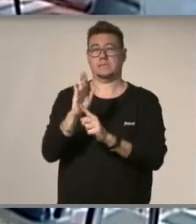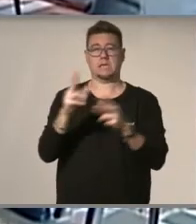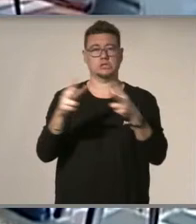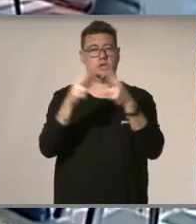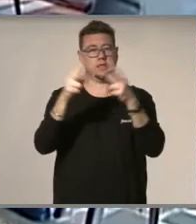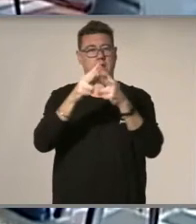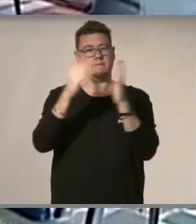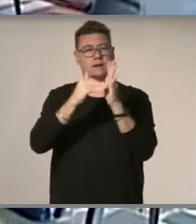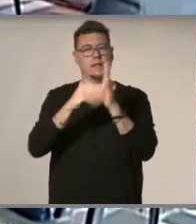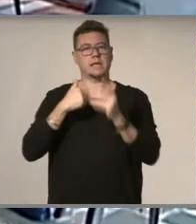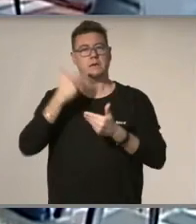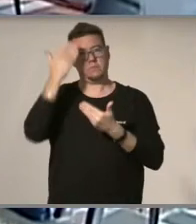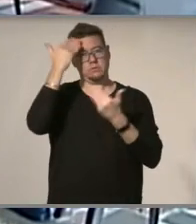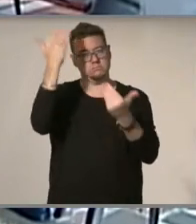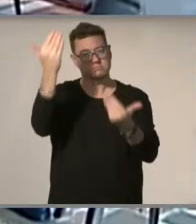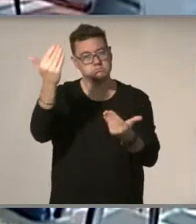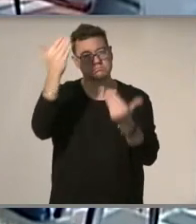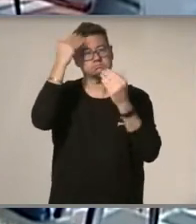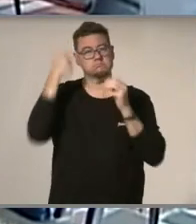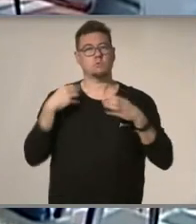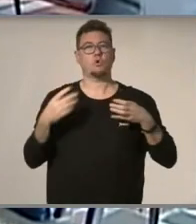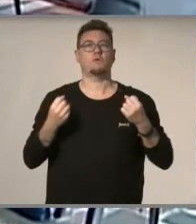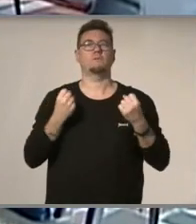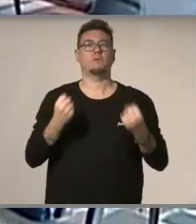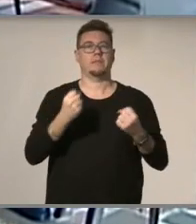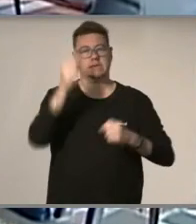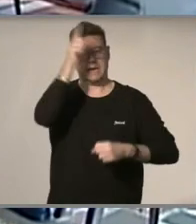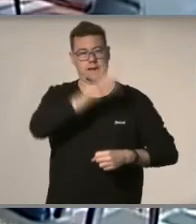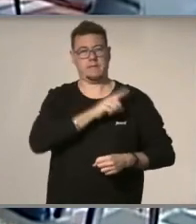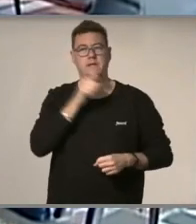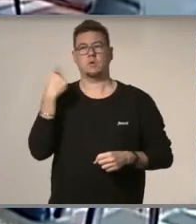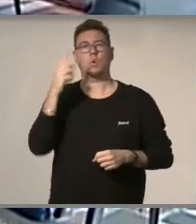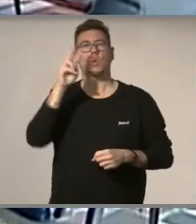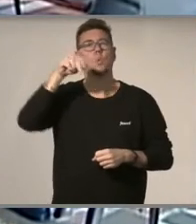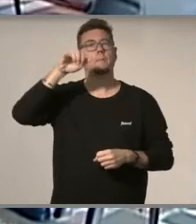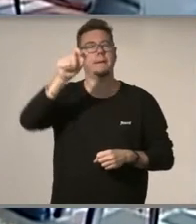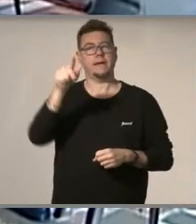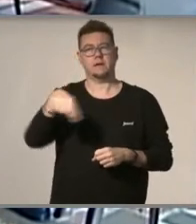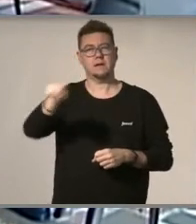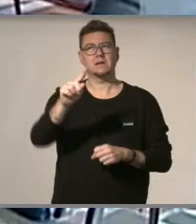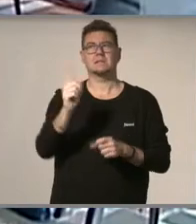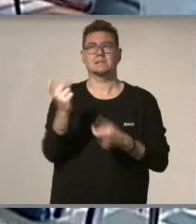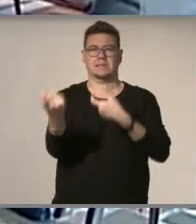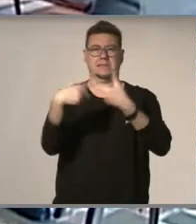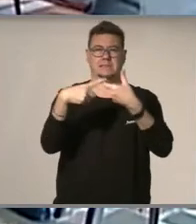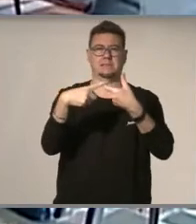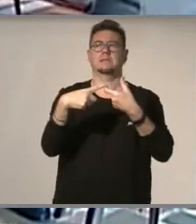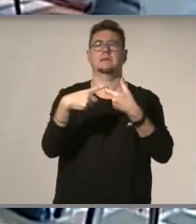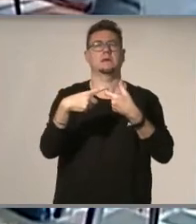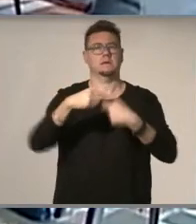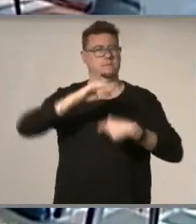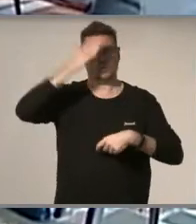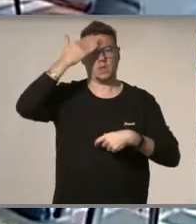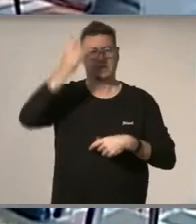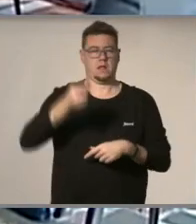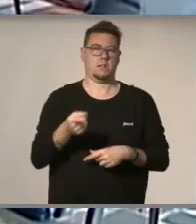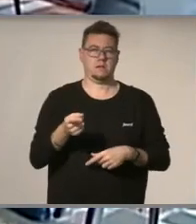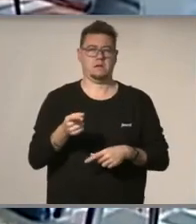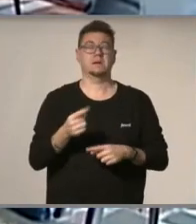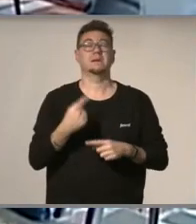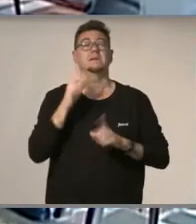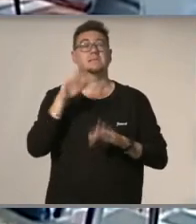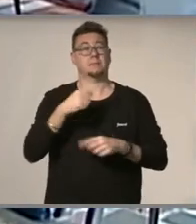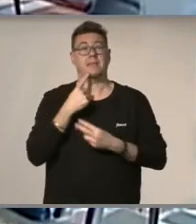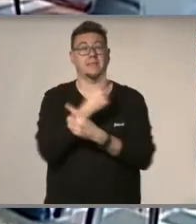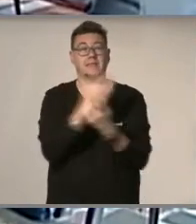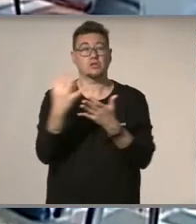quiere rendir hoy un homenaje a las Fuerzas Armadas de las que la Unión Militar de Emergencias es parte esencial y expresar a todos